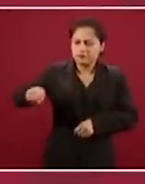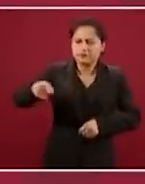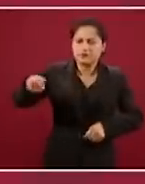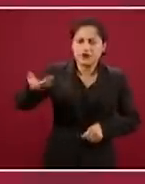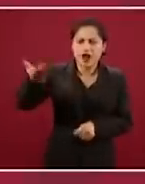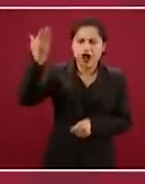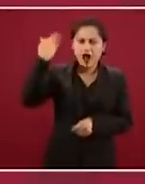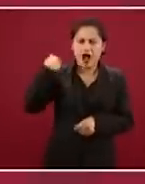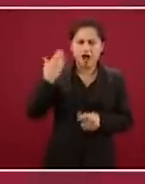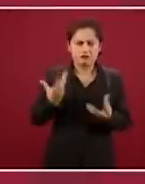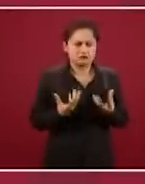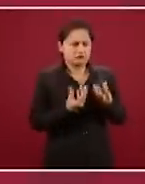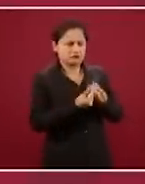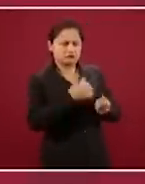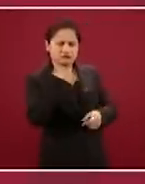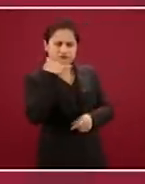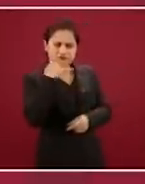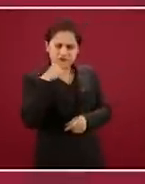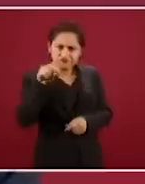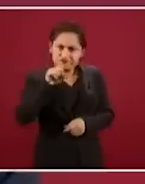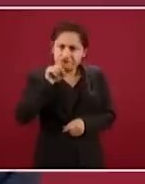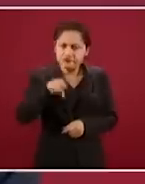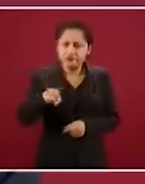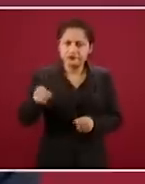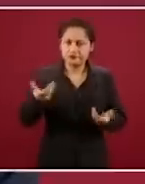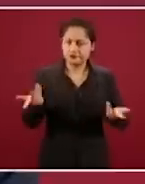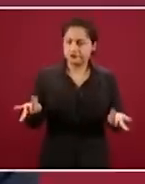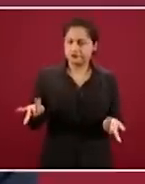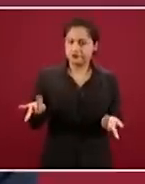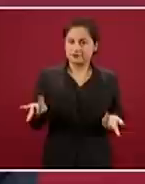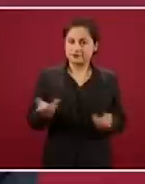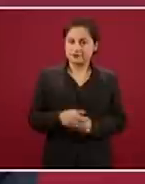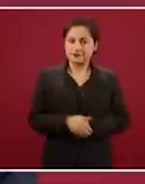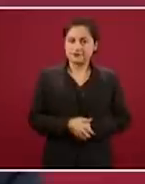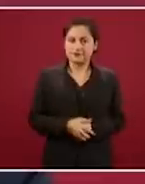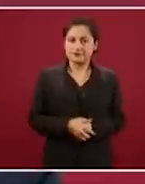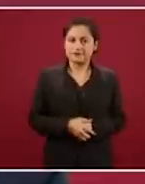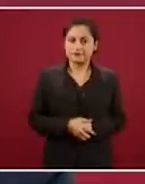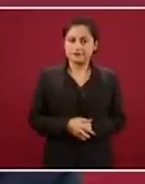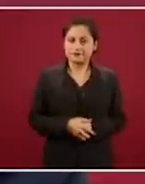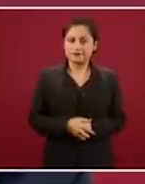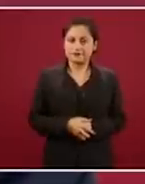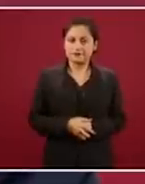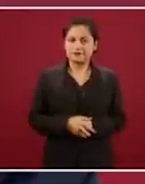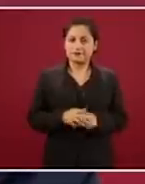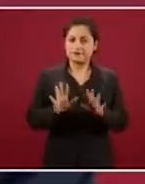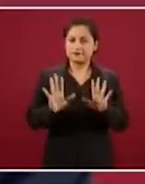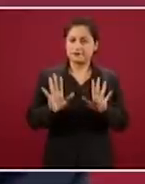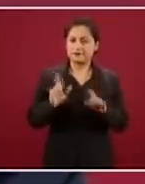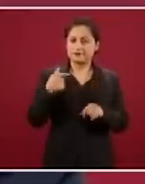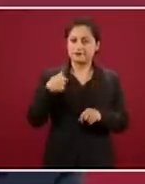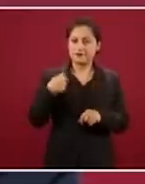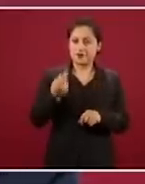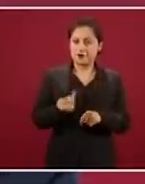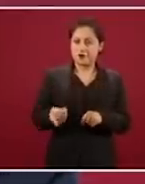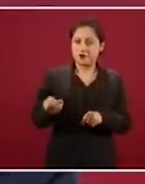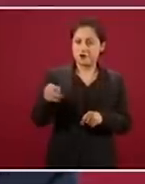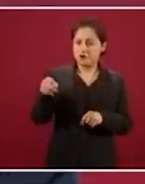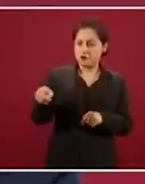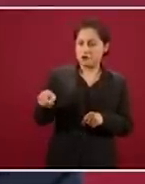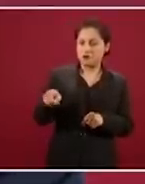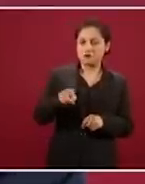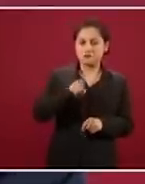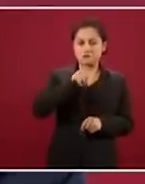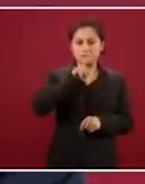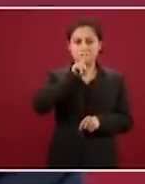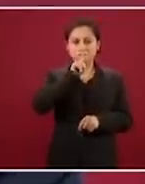¿Qué? el silencio cómplice no